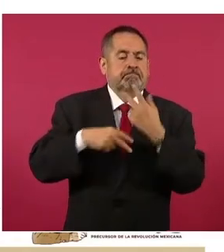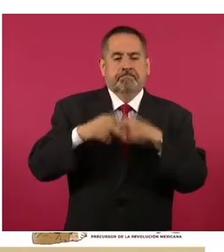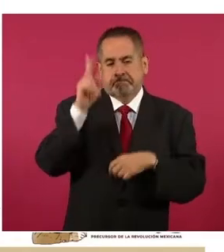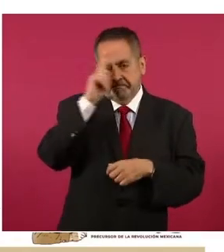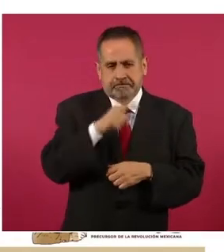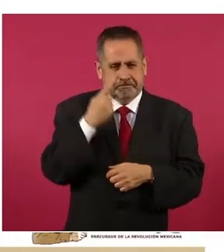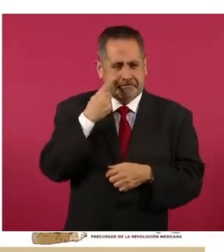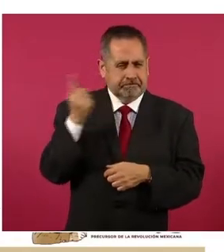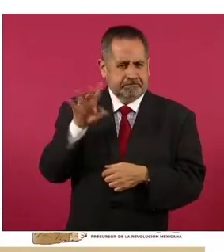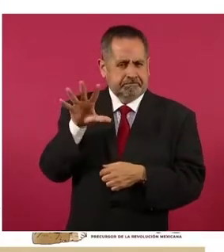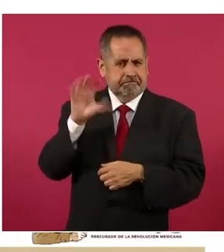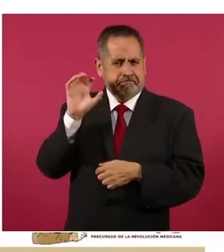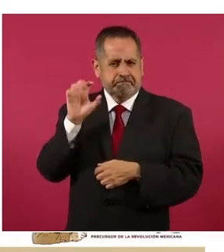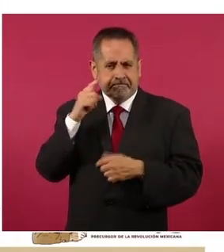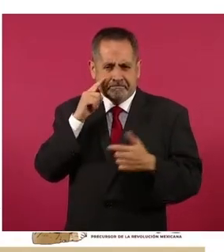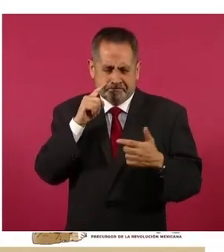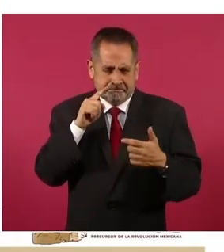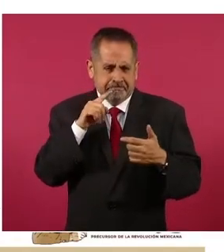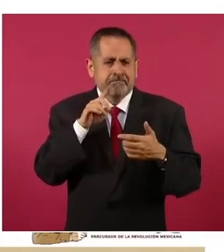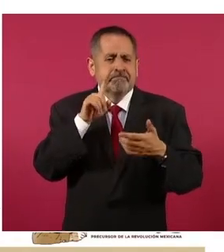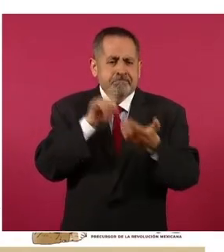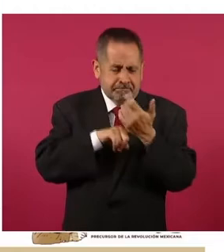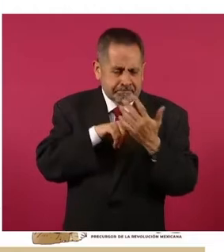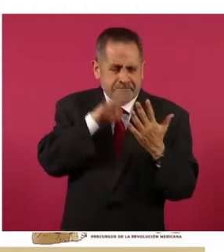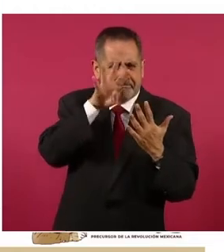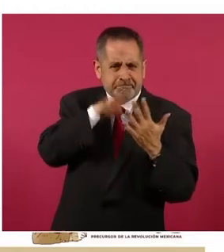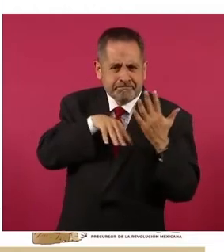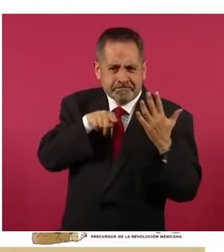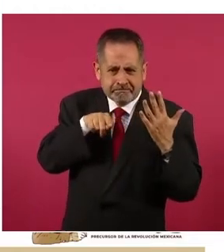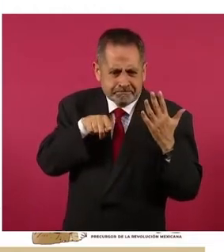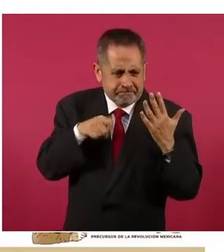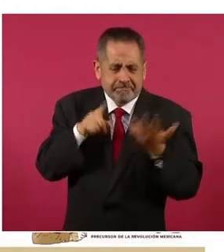cromatografía nos permite detectar las sustancias